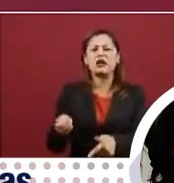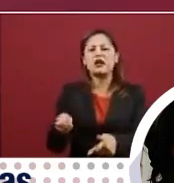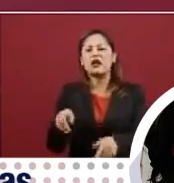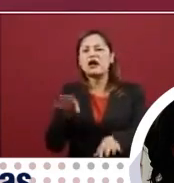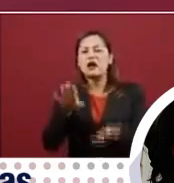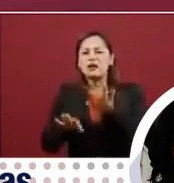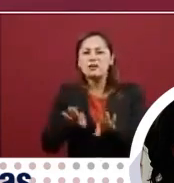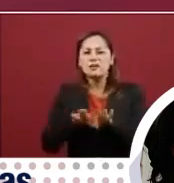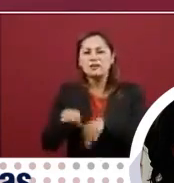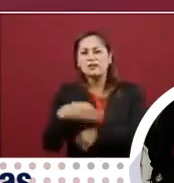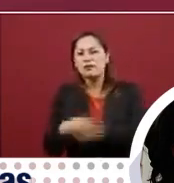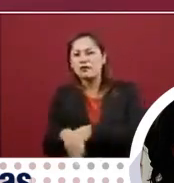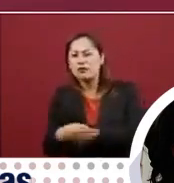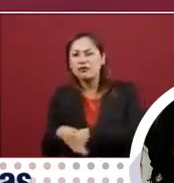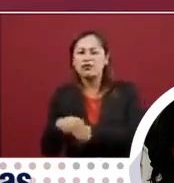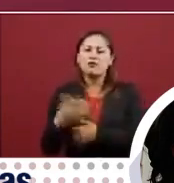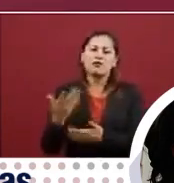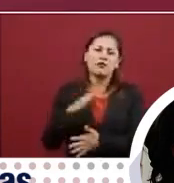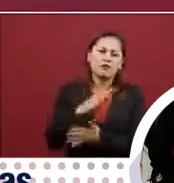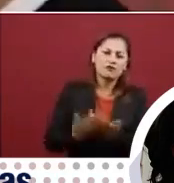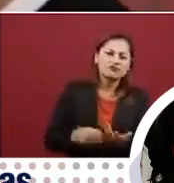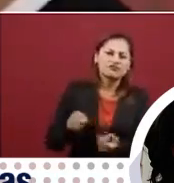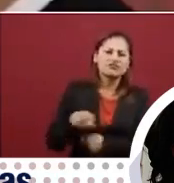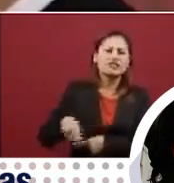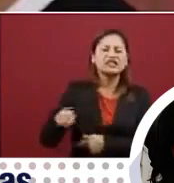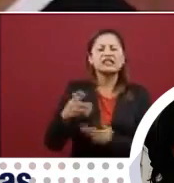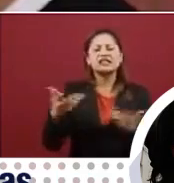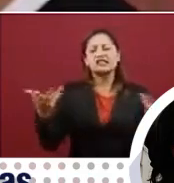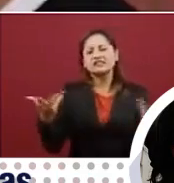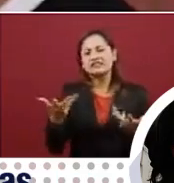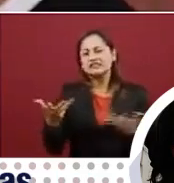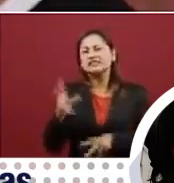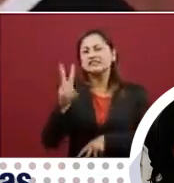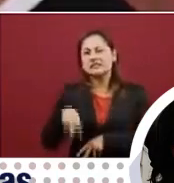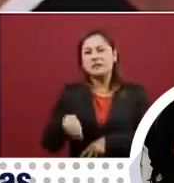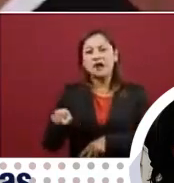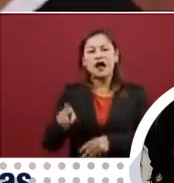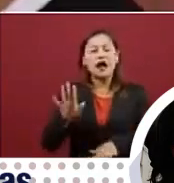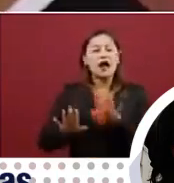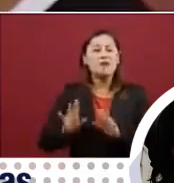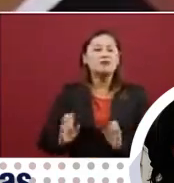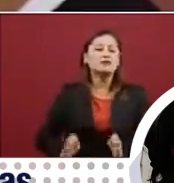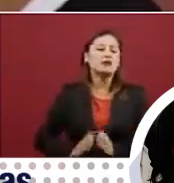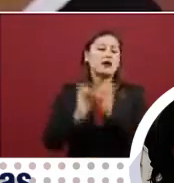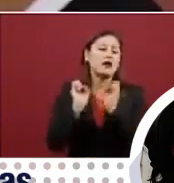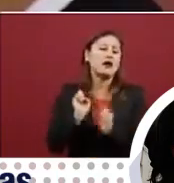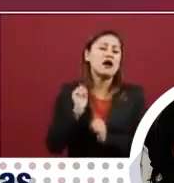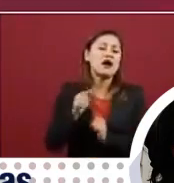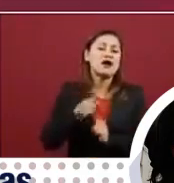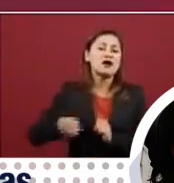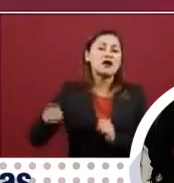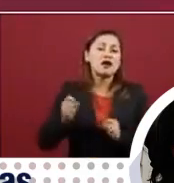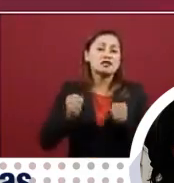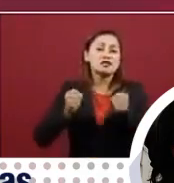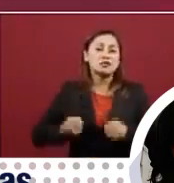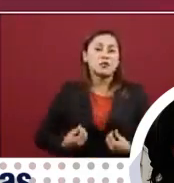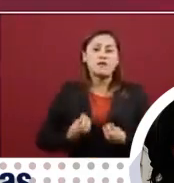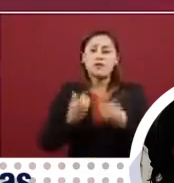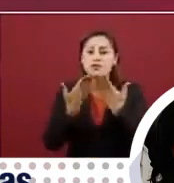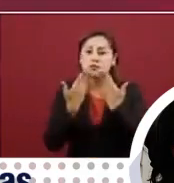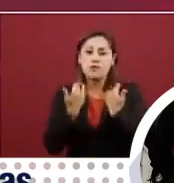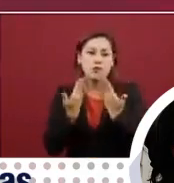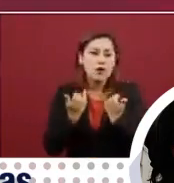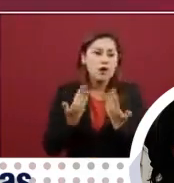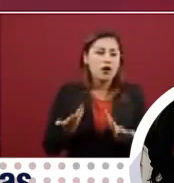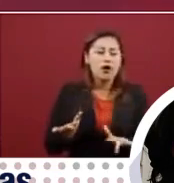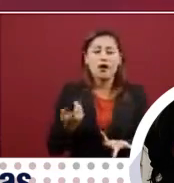no hay posibilidades de una reducción real y cualquier acción que se derive del mecanismo va a ser insostenible. Y en ese sentido creo